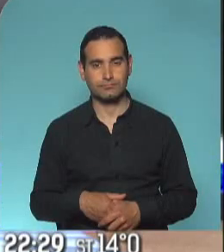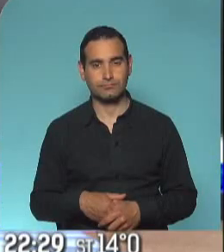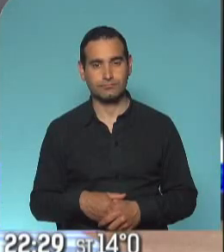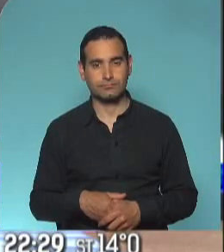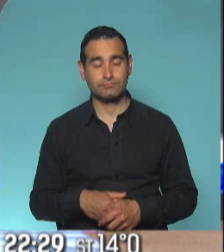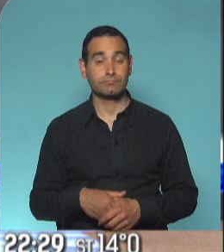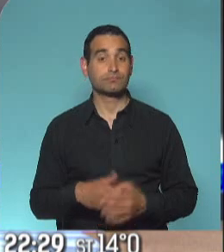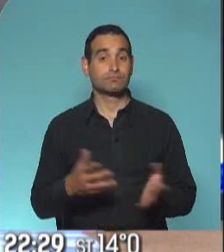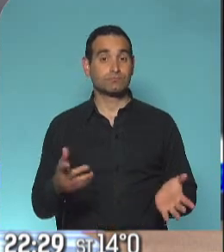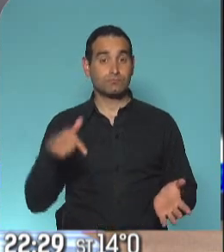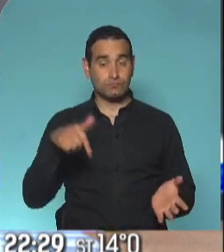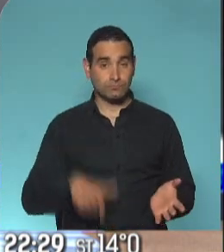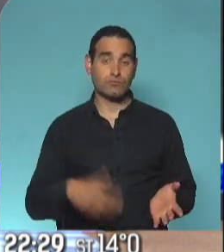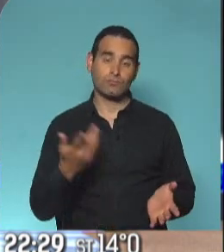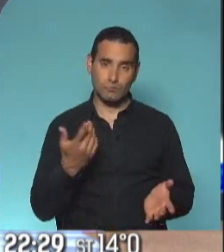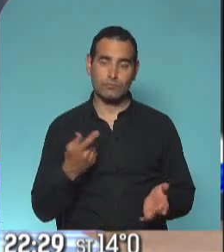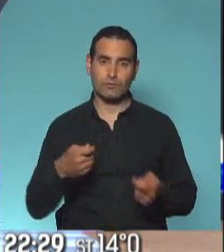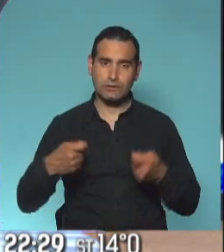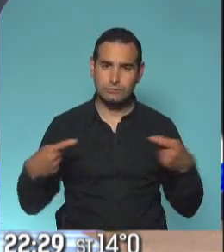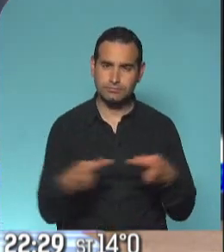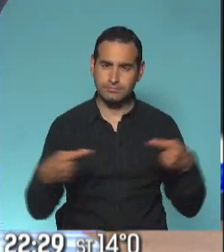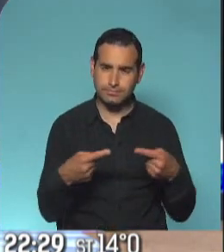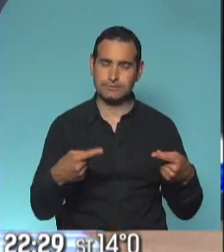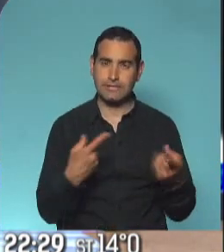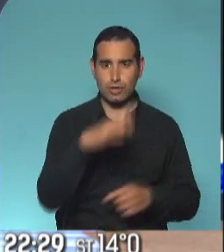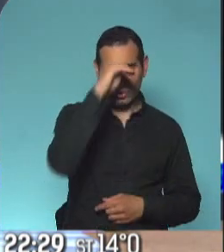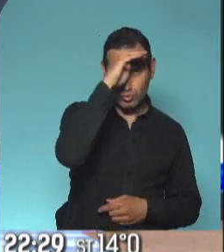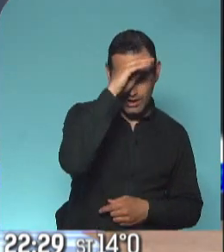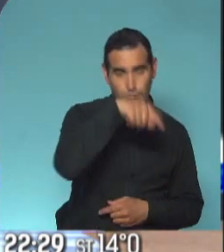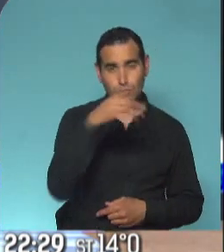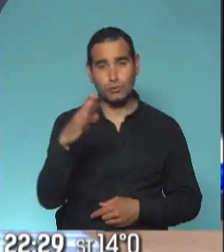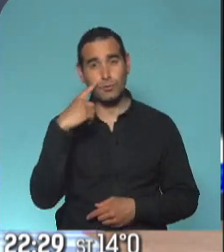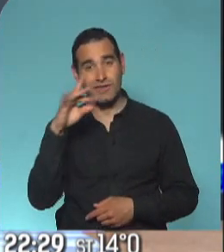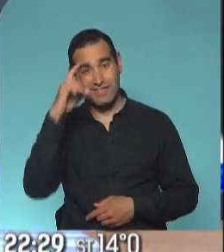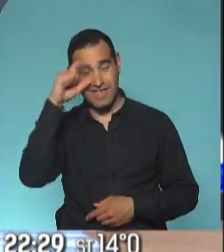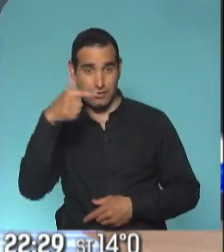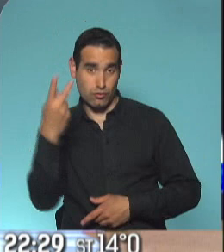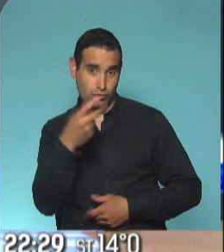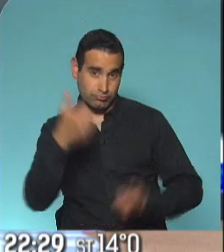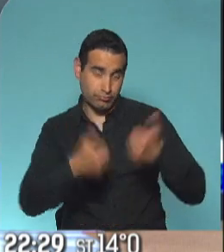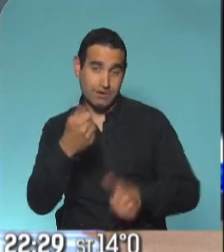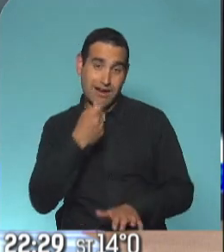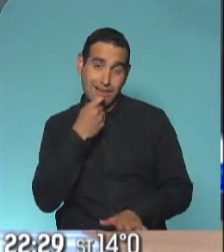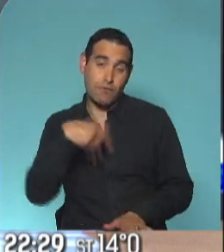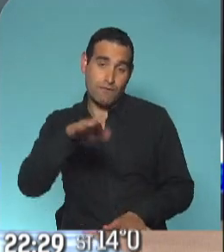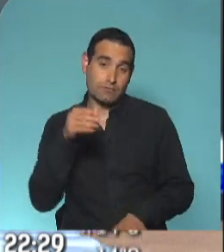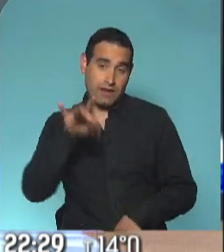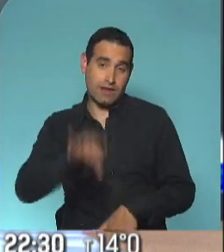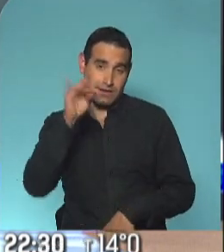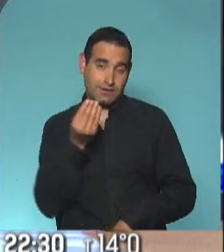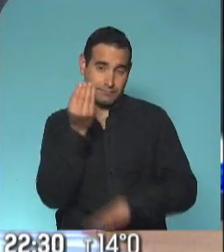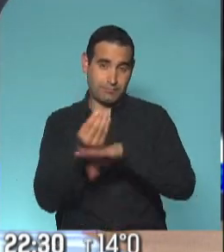De todos modos, juega el desgaste, tanto para Trump como para Joe Biden, en caso de ser elegido finalmente